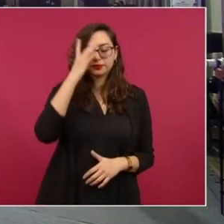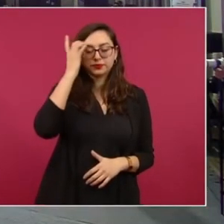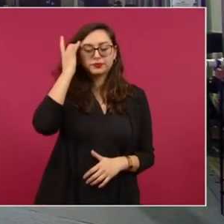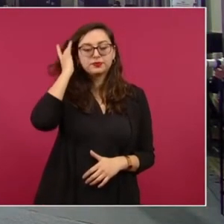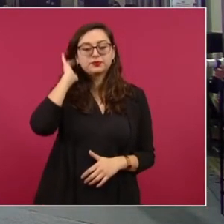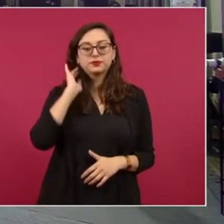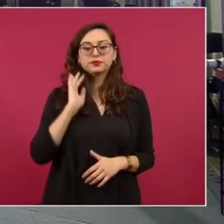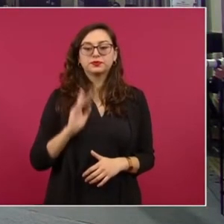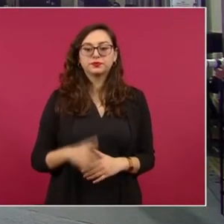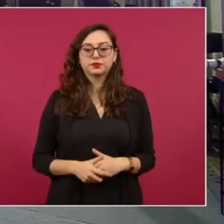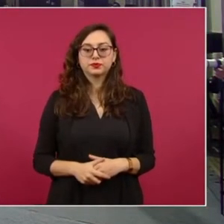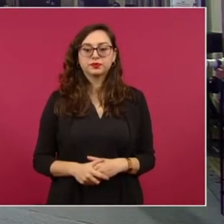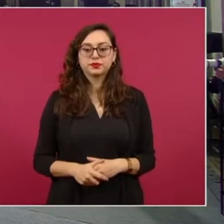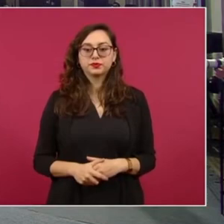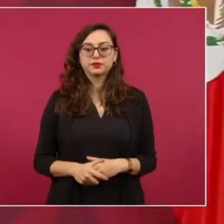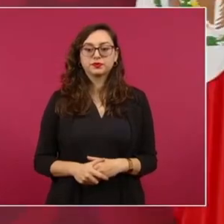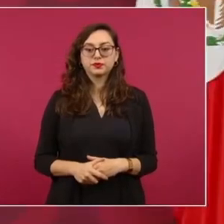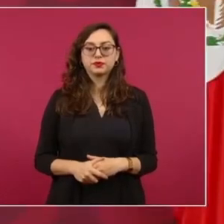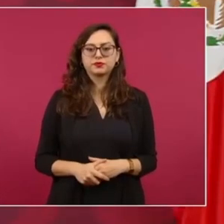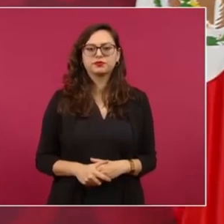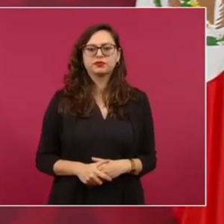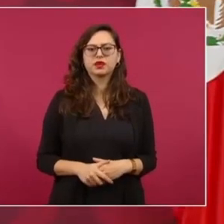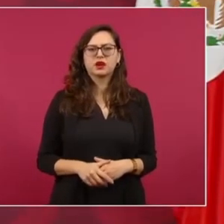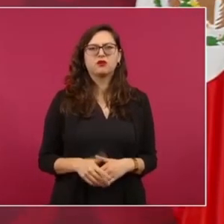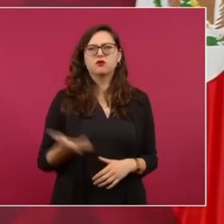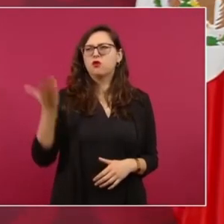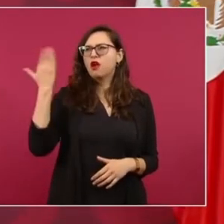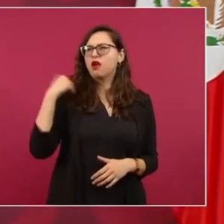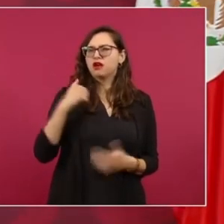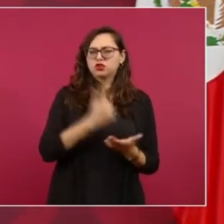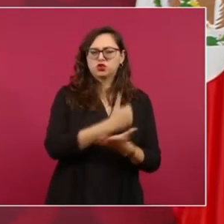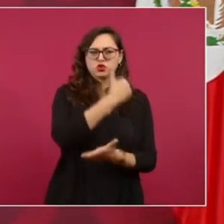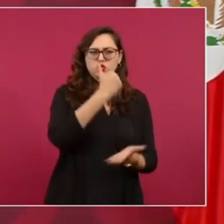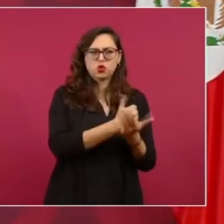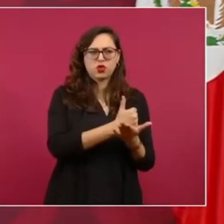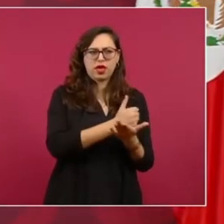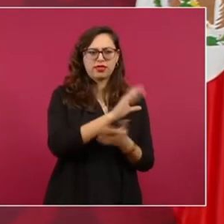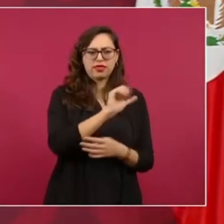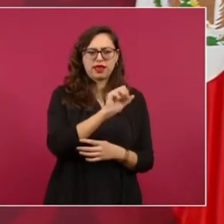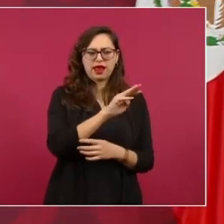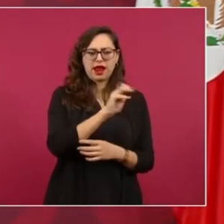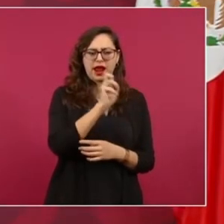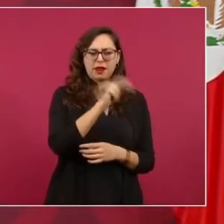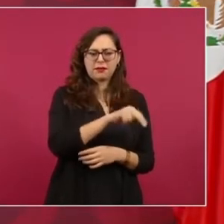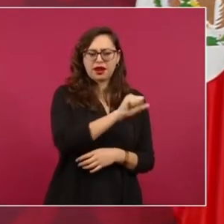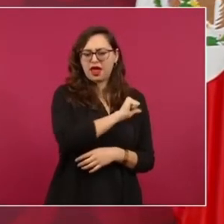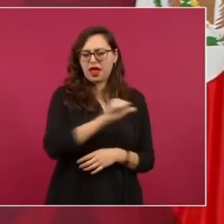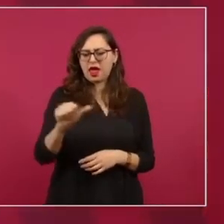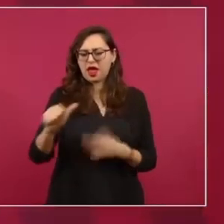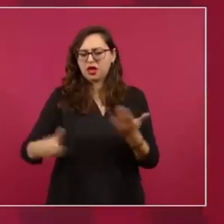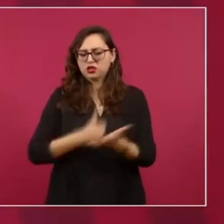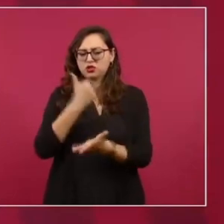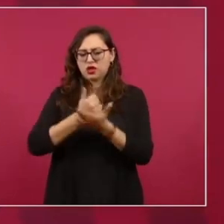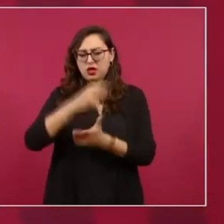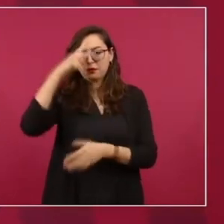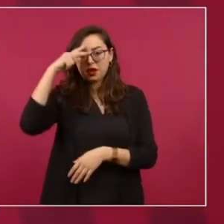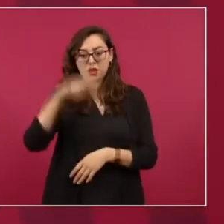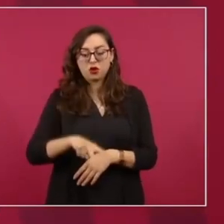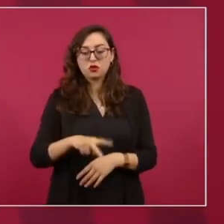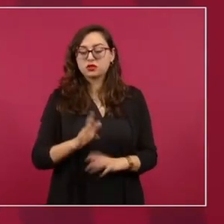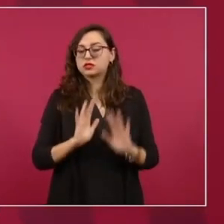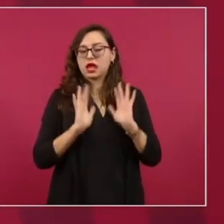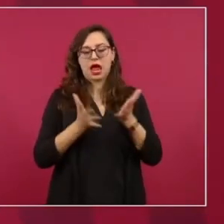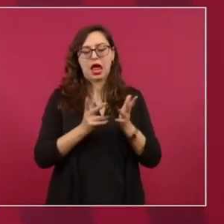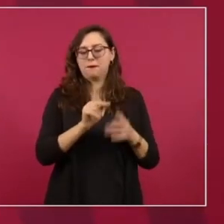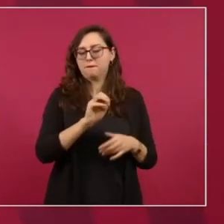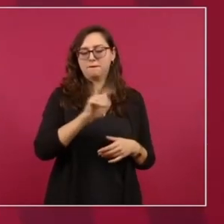Pues de Ciudad del Carmen para acá, pero ese avión pasó de Pemex